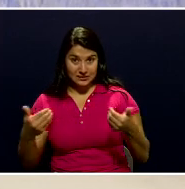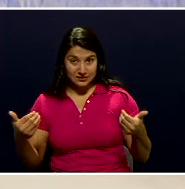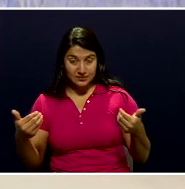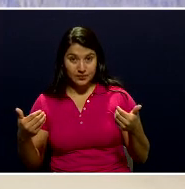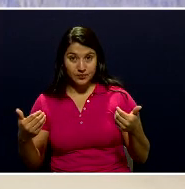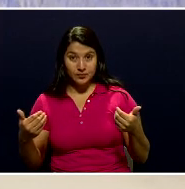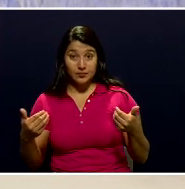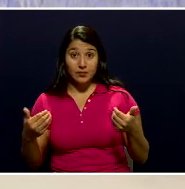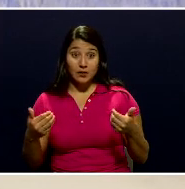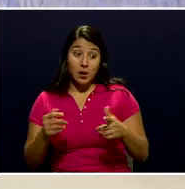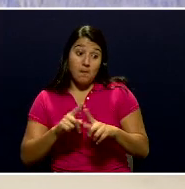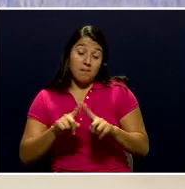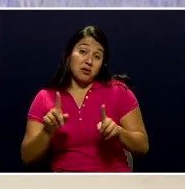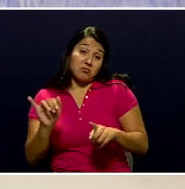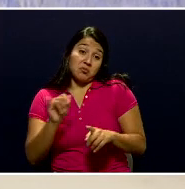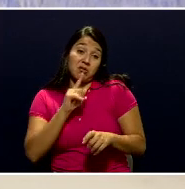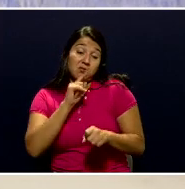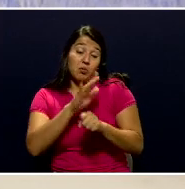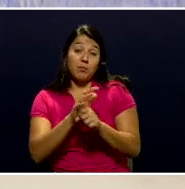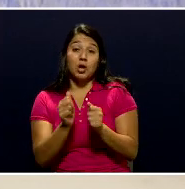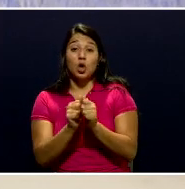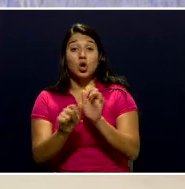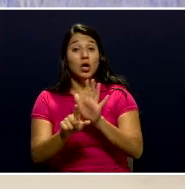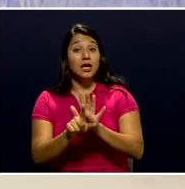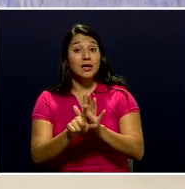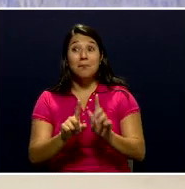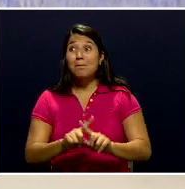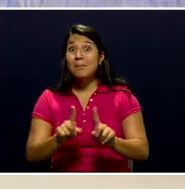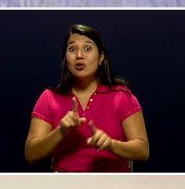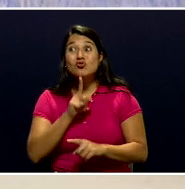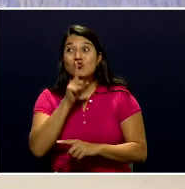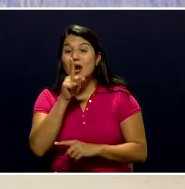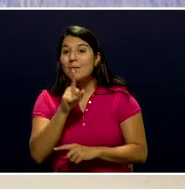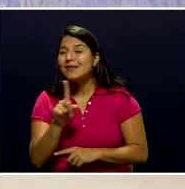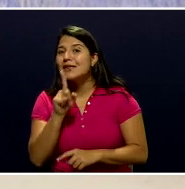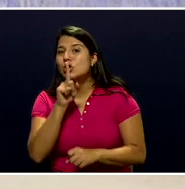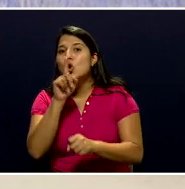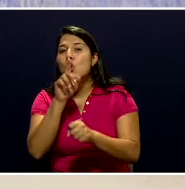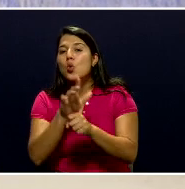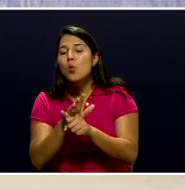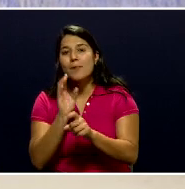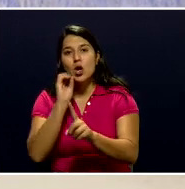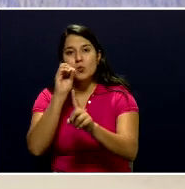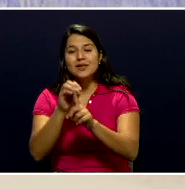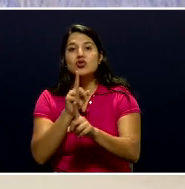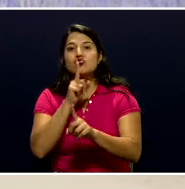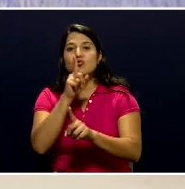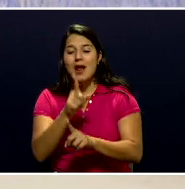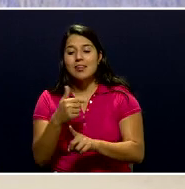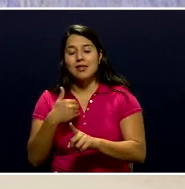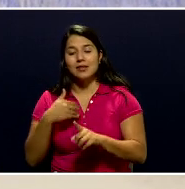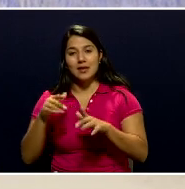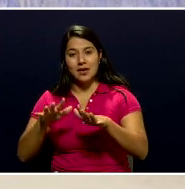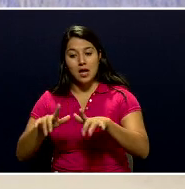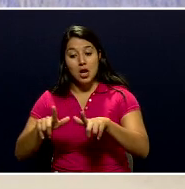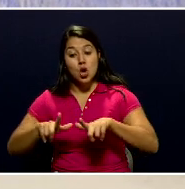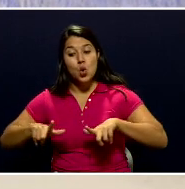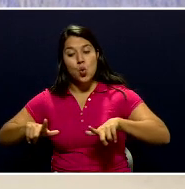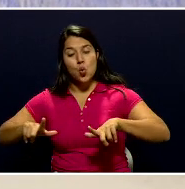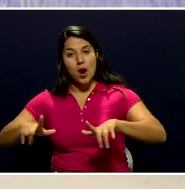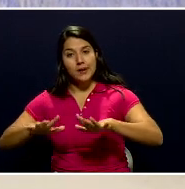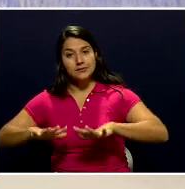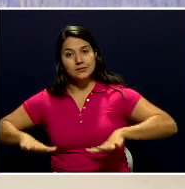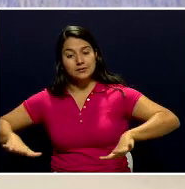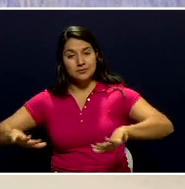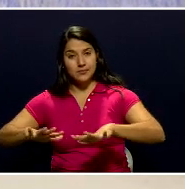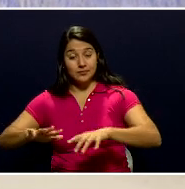cumplen con la normativa, pero realmente no estamos centrando tampoco allí, en ninguna parte, estamos